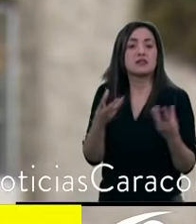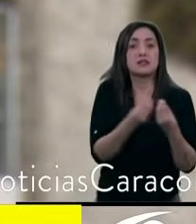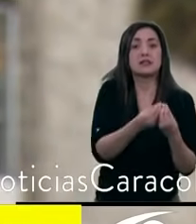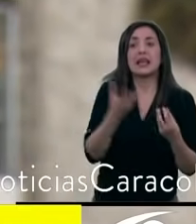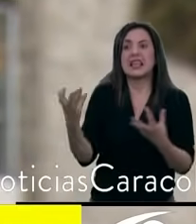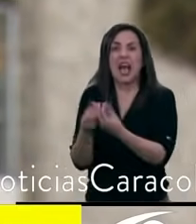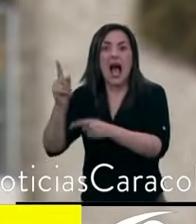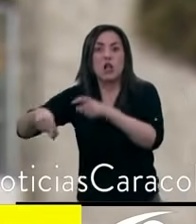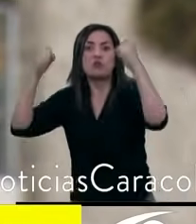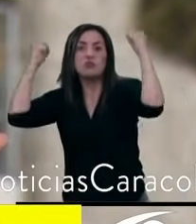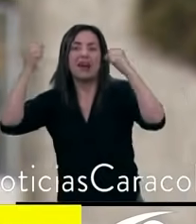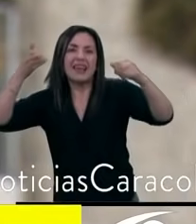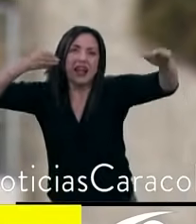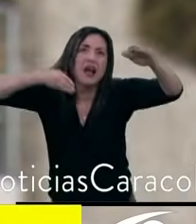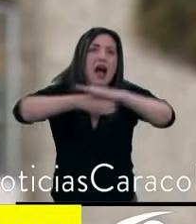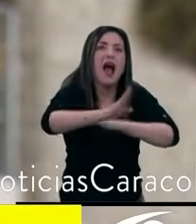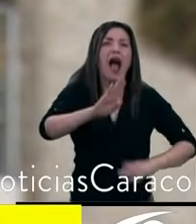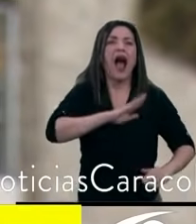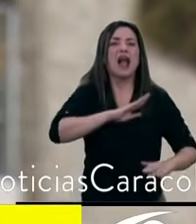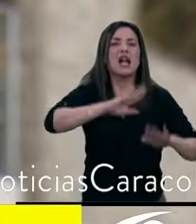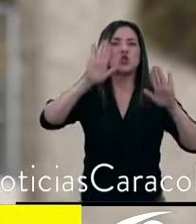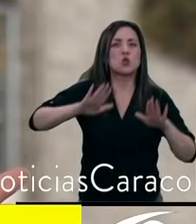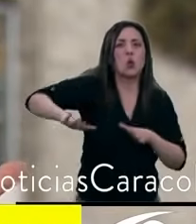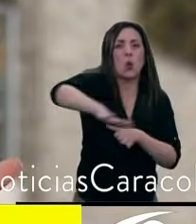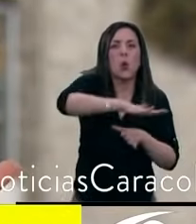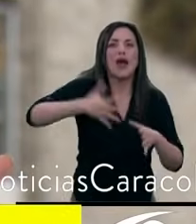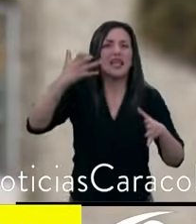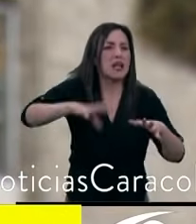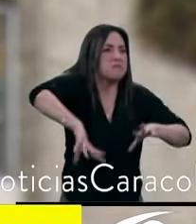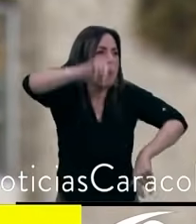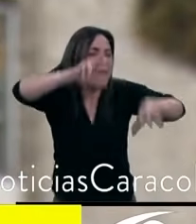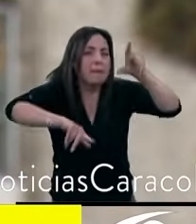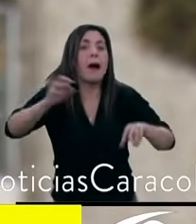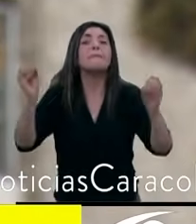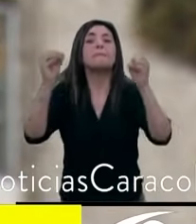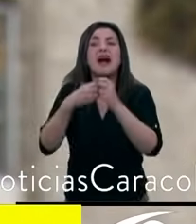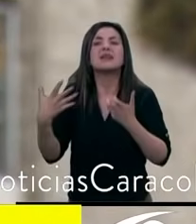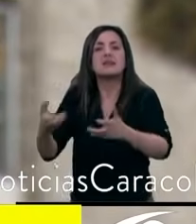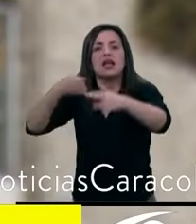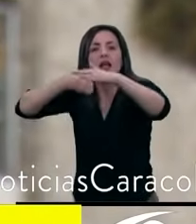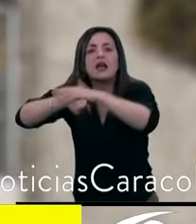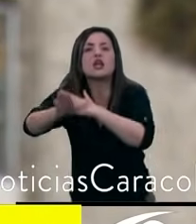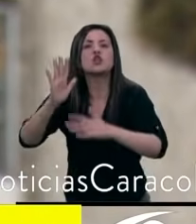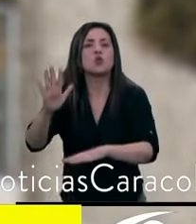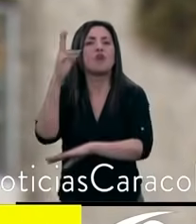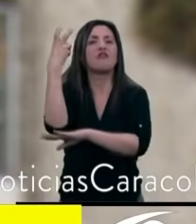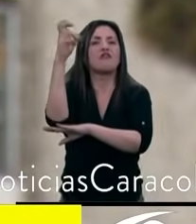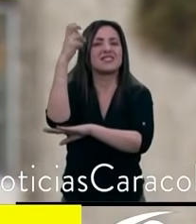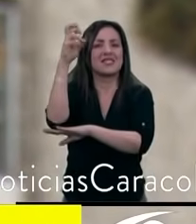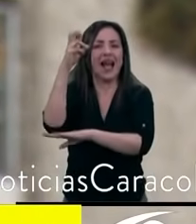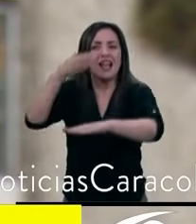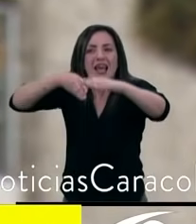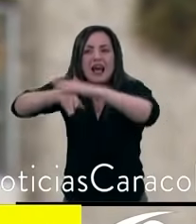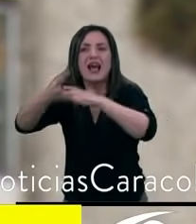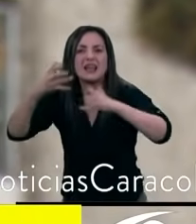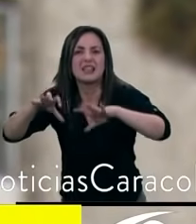alcaldía municipal para realizar algunos saqueos y también intentaron ingresar a la sede de la Fiscalía General de la Nación.